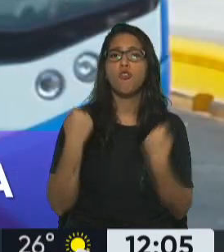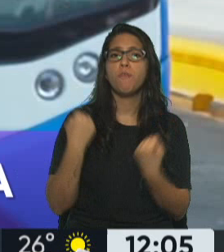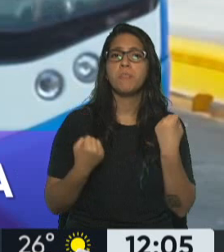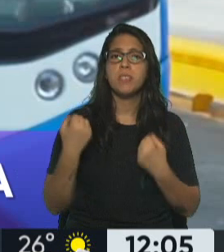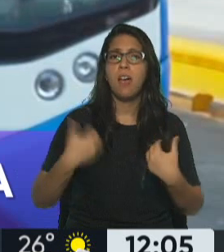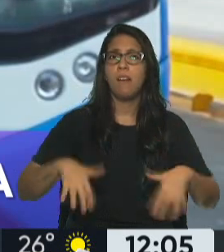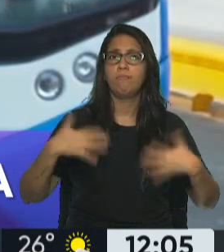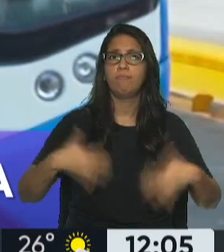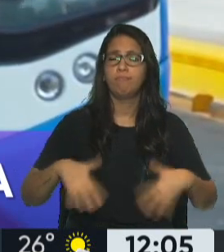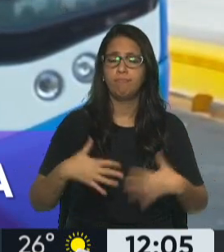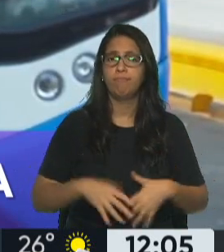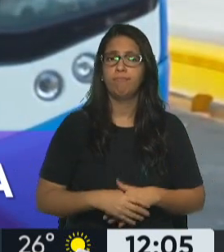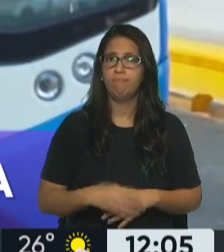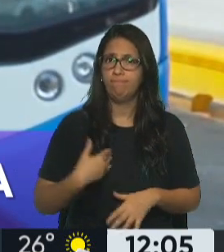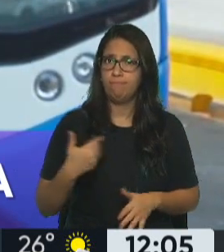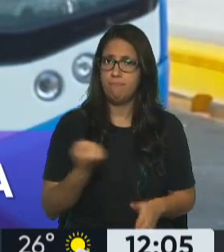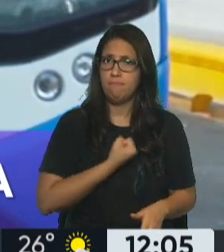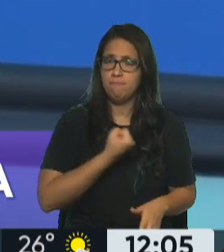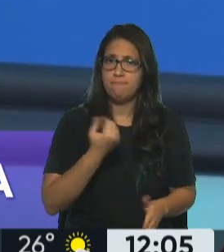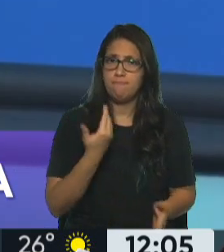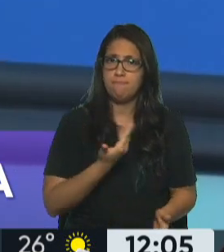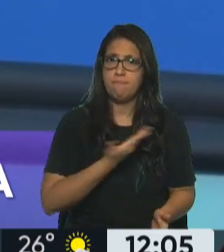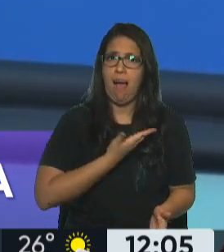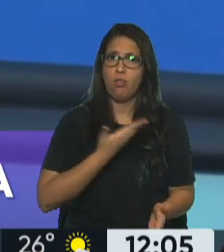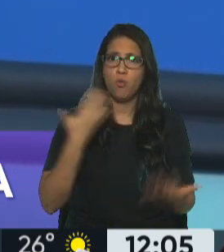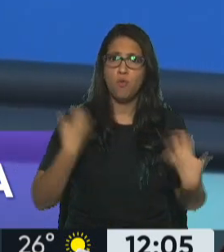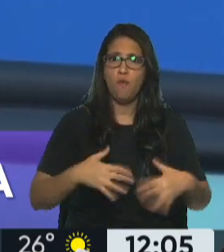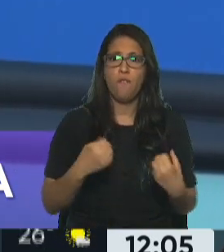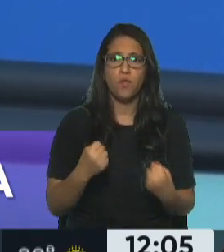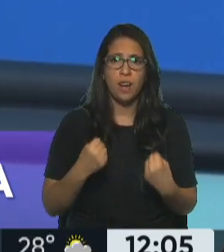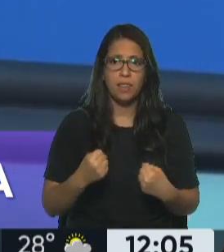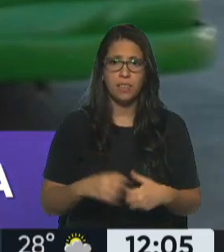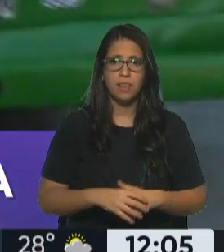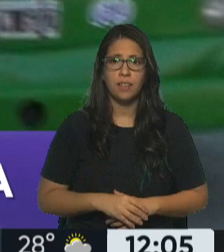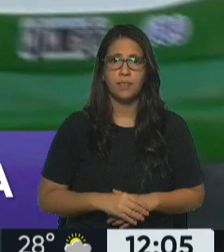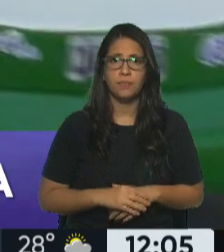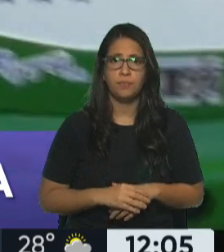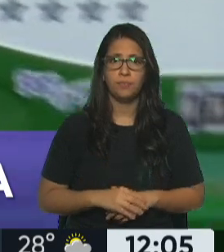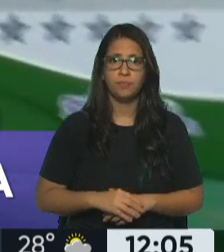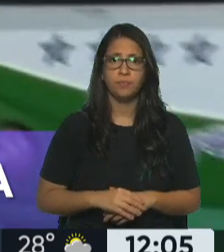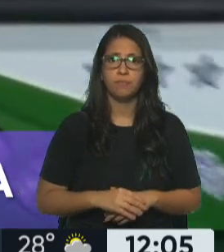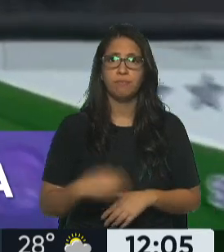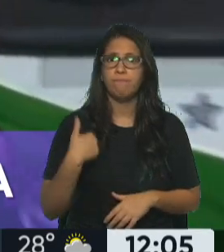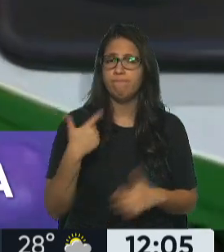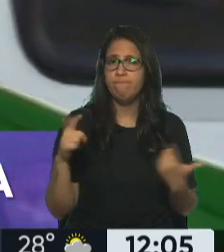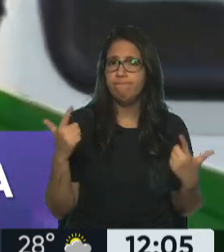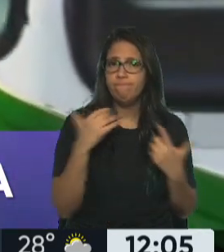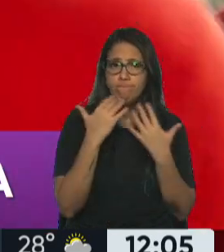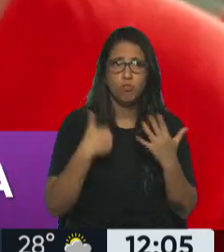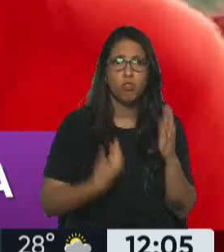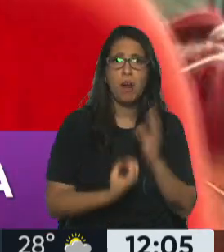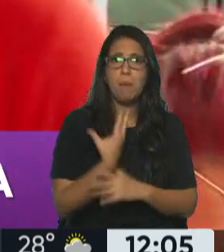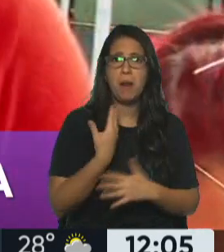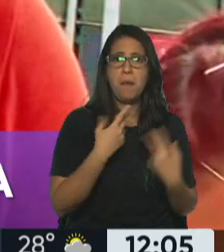Esto nos afecta muchísimo los que viajamos en colectivo. No tengo idea, yo a la mañana viajé bien, así